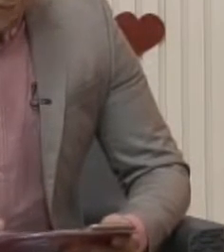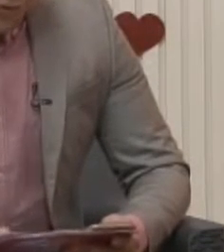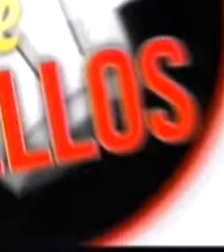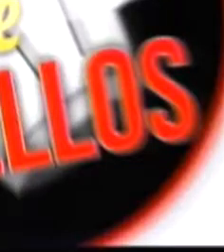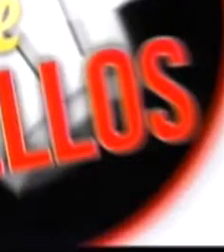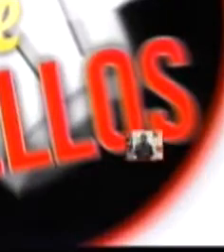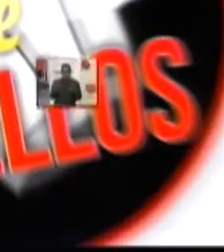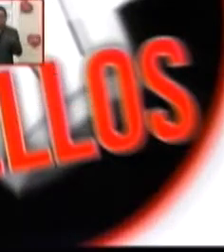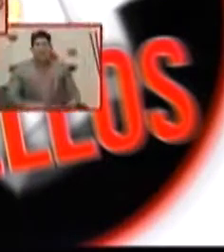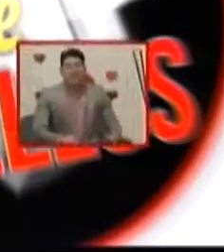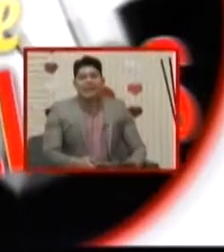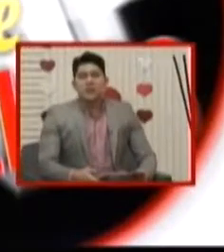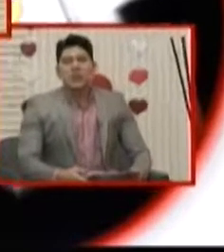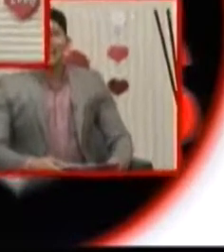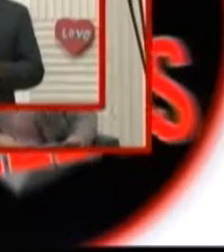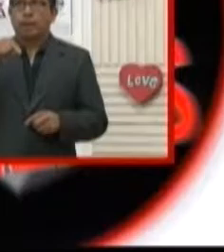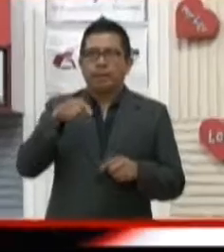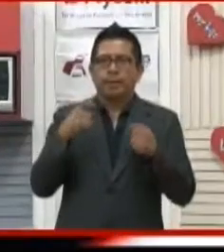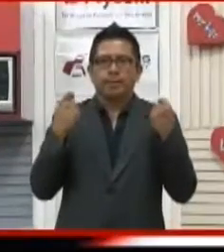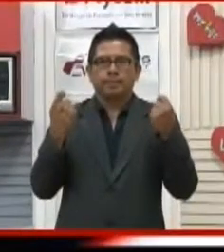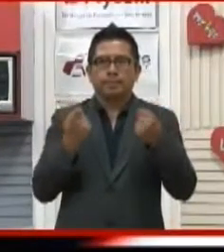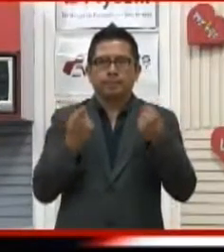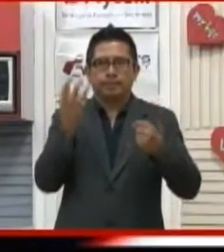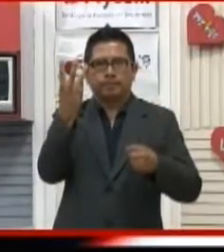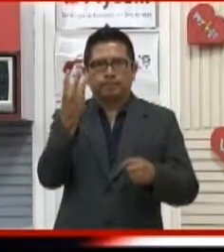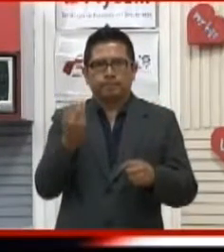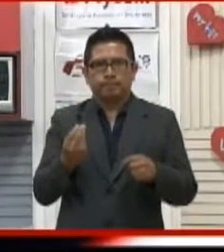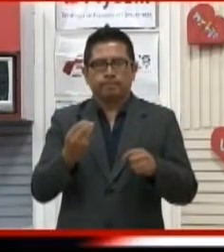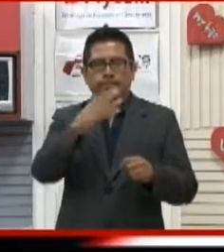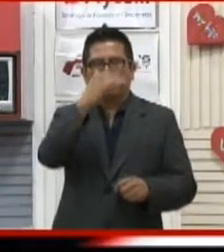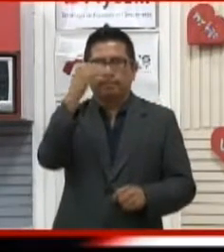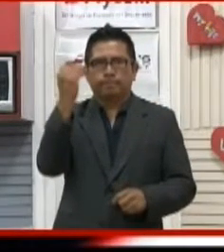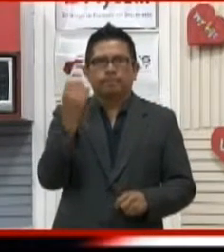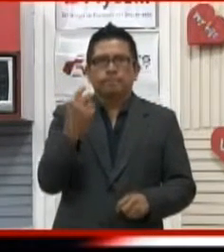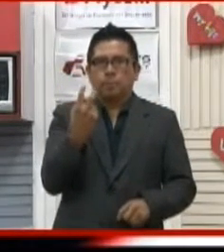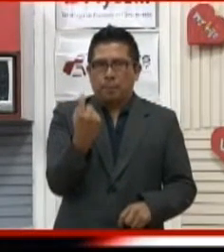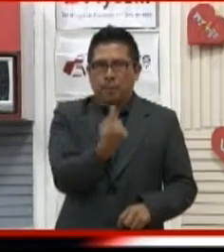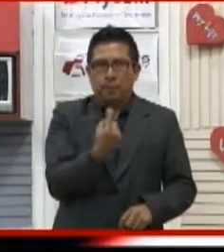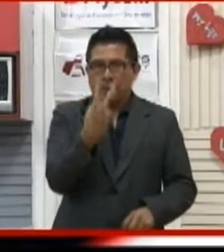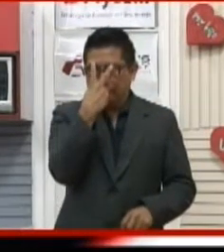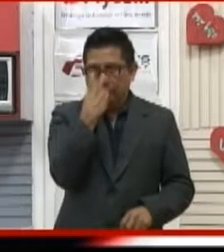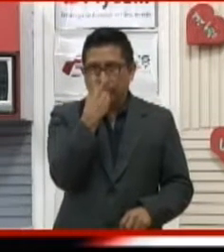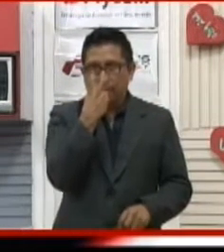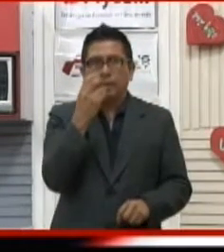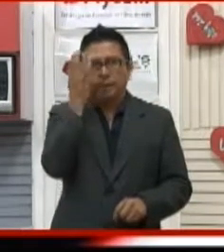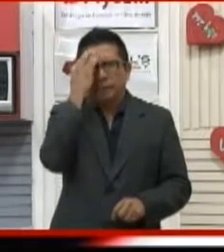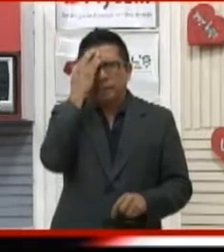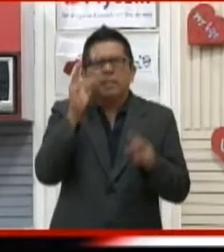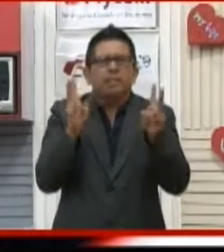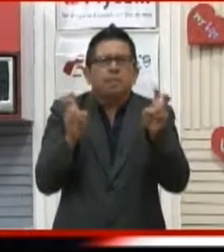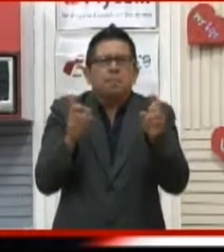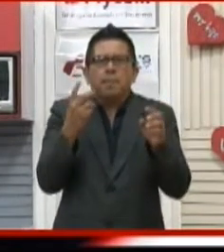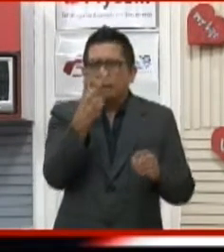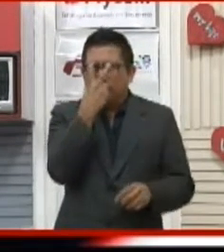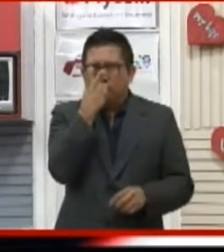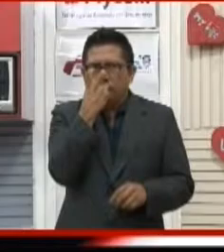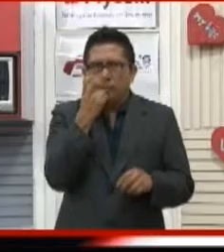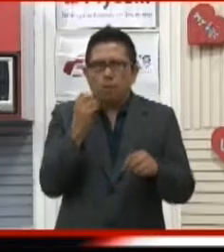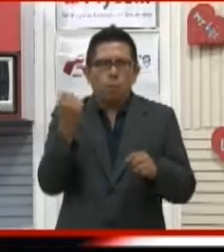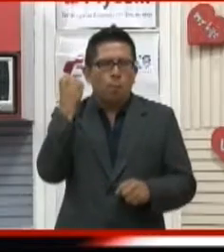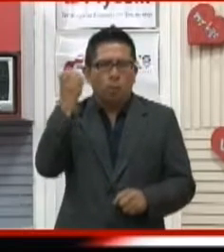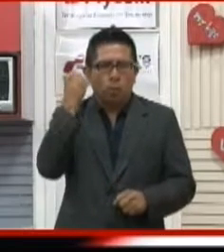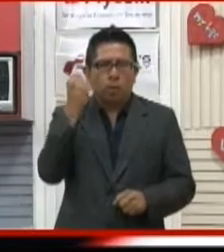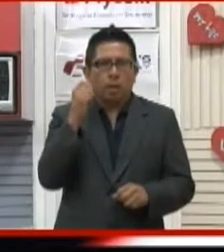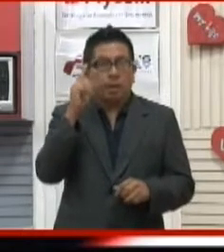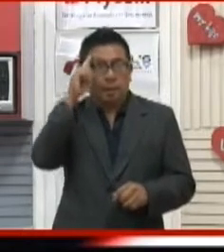ya que estamos en la conmemoración del Día Nacional de la Persona Ciega y conocer un poquito más acerca de